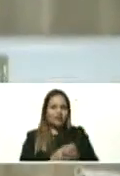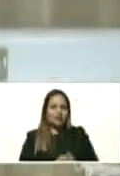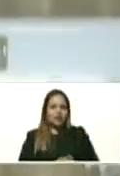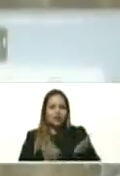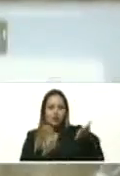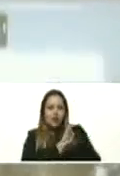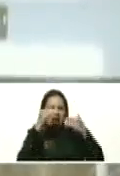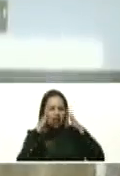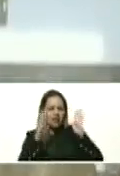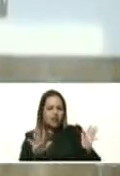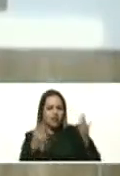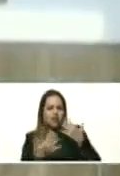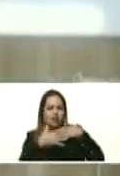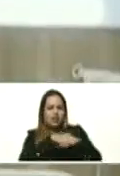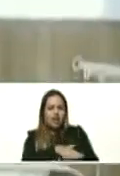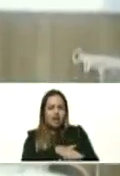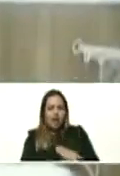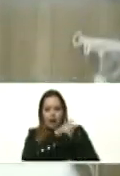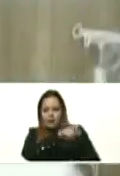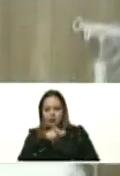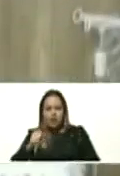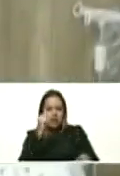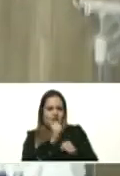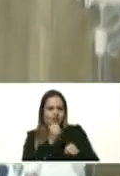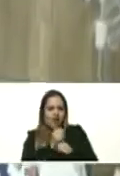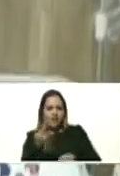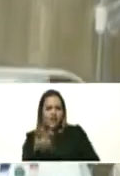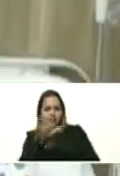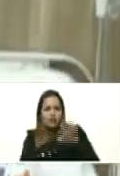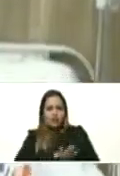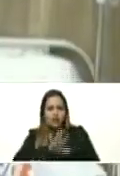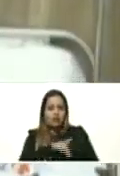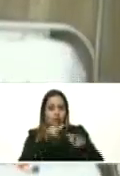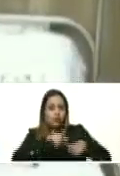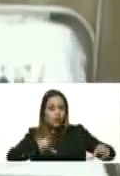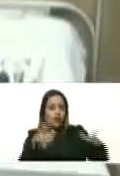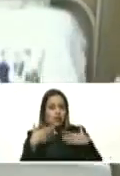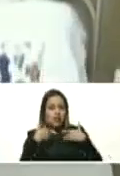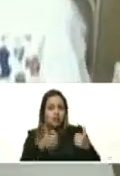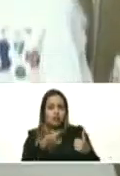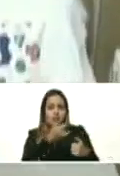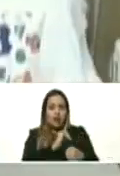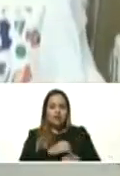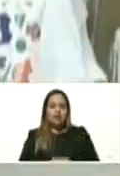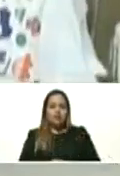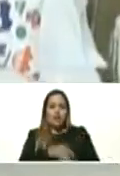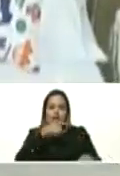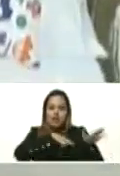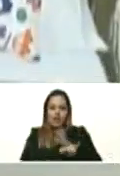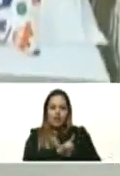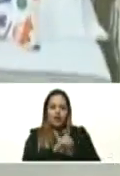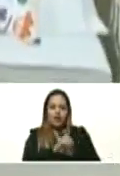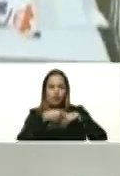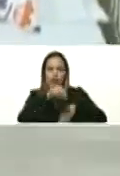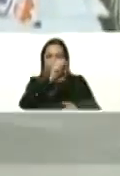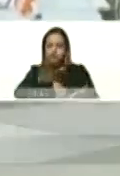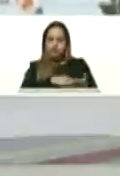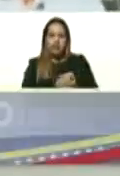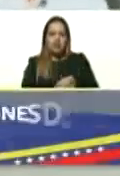la atención integral a la clase trabajadora venezolana. Los módulos, el módulo de salud ocupa dentro de la convención un